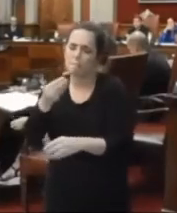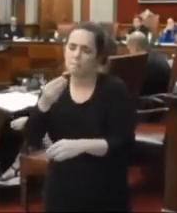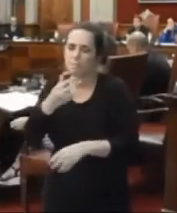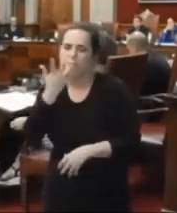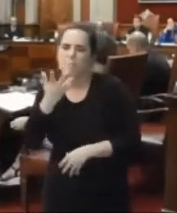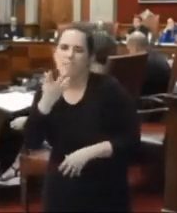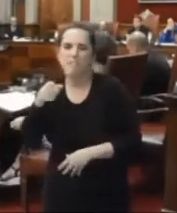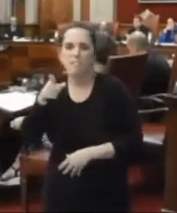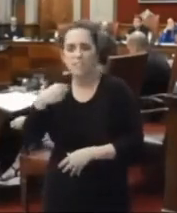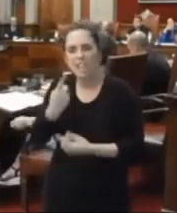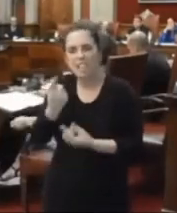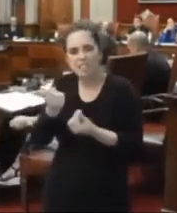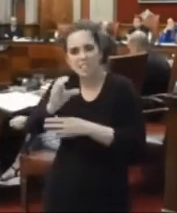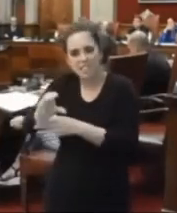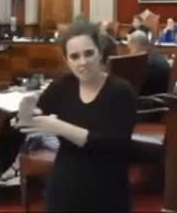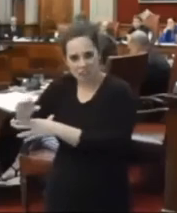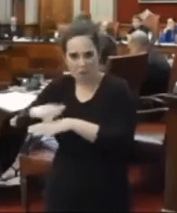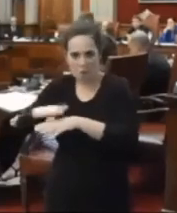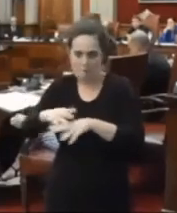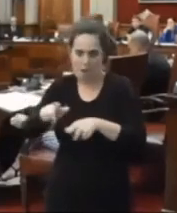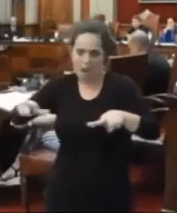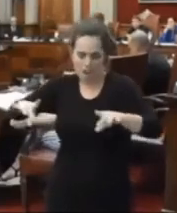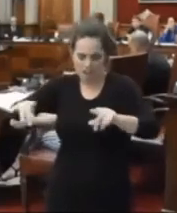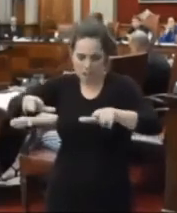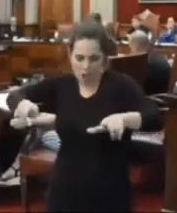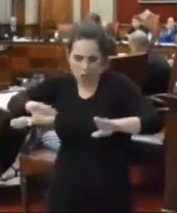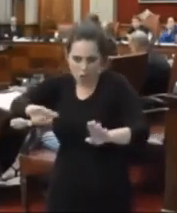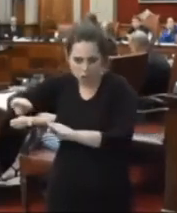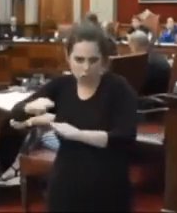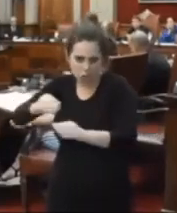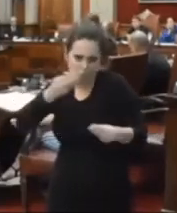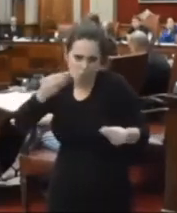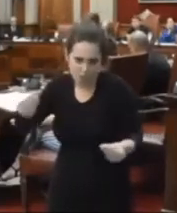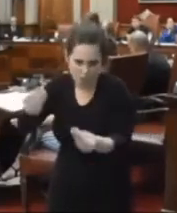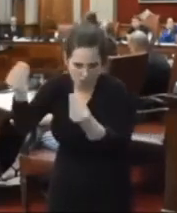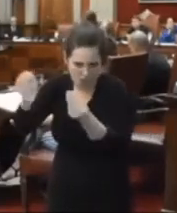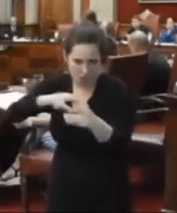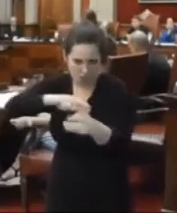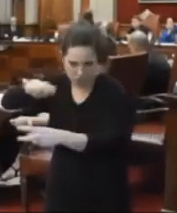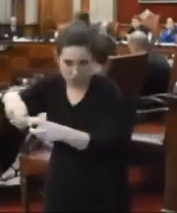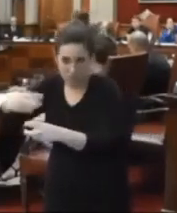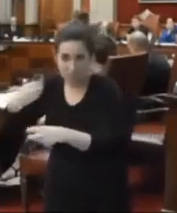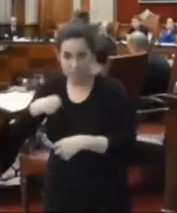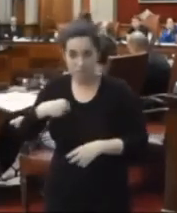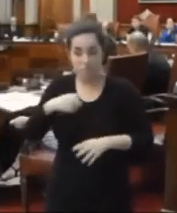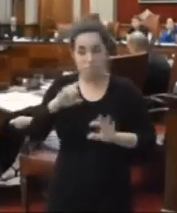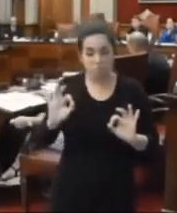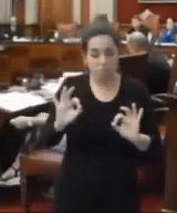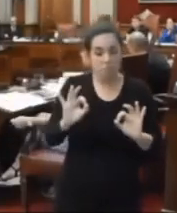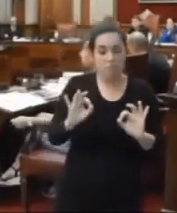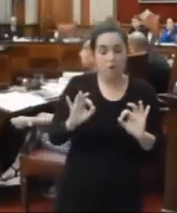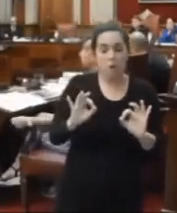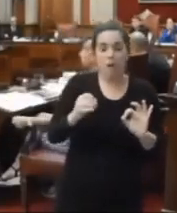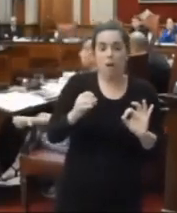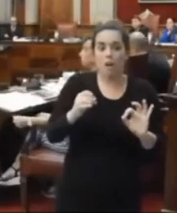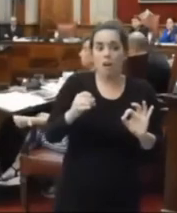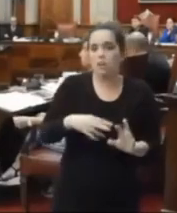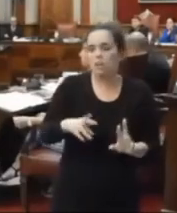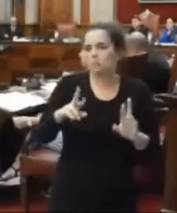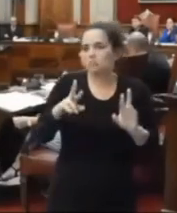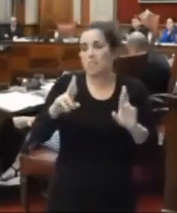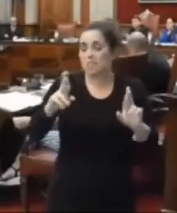Por la honorabilidad de esta ciudad y cumpliendo las leyes y sentencias, resuelvan